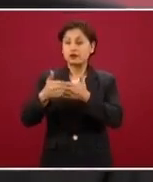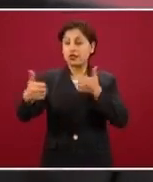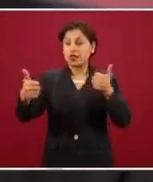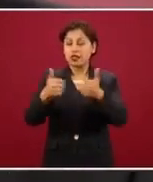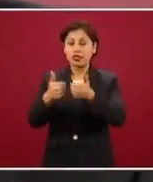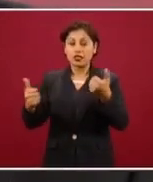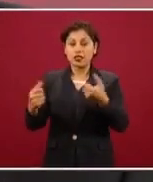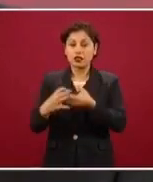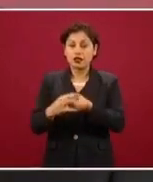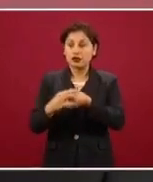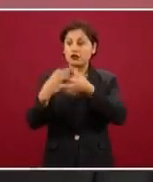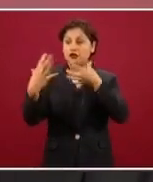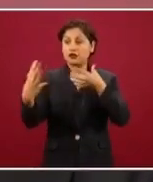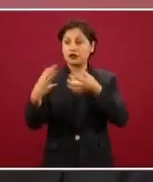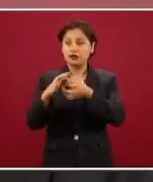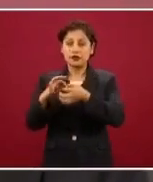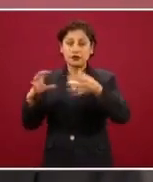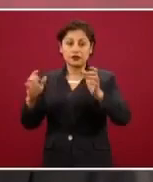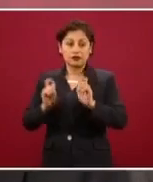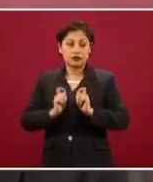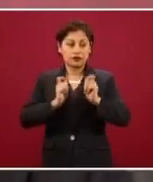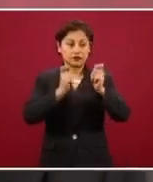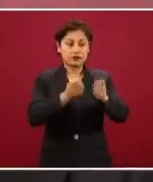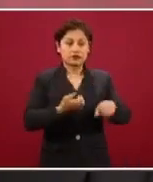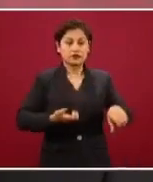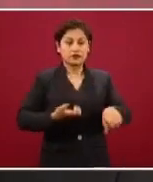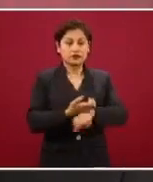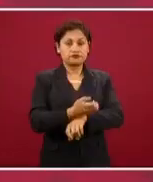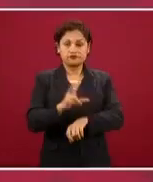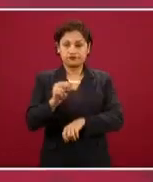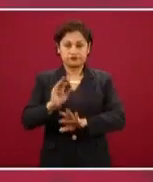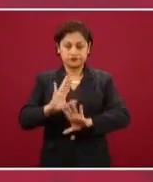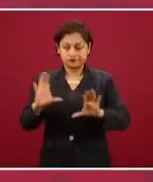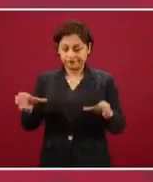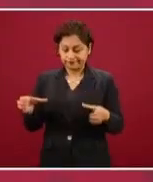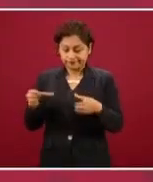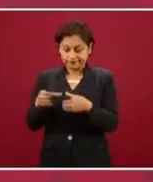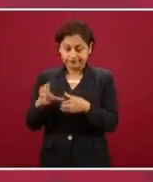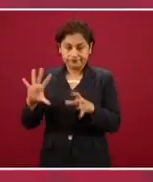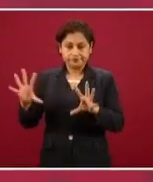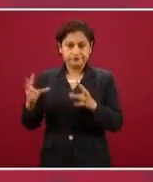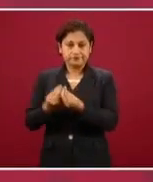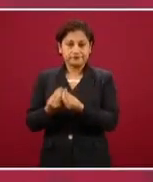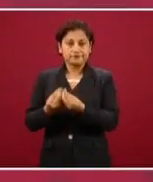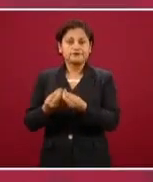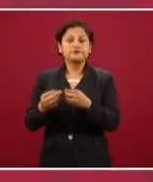no se entregó a los estados, y precisamente el doctor Kumate